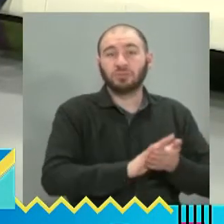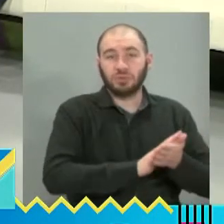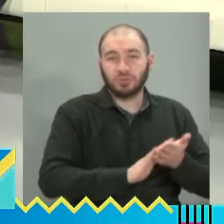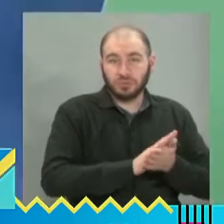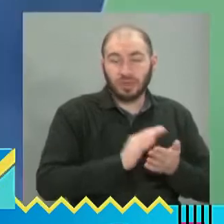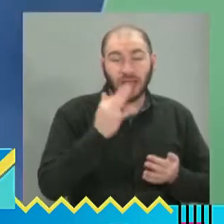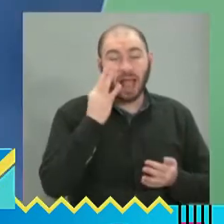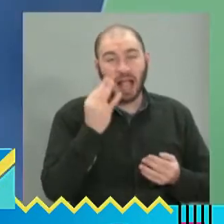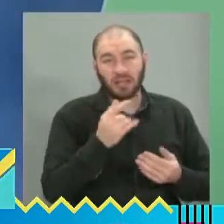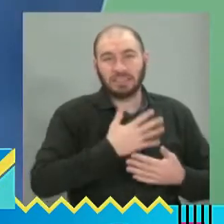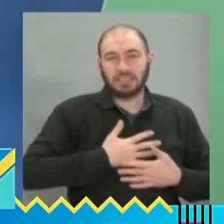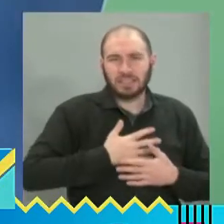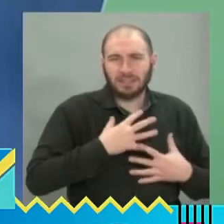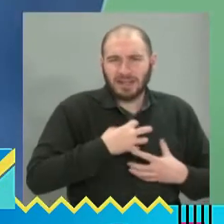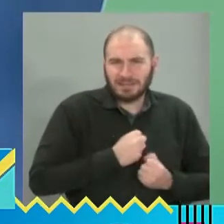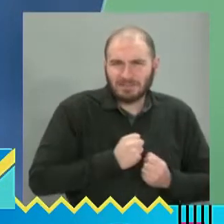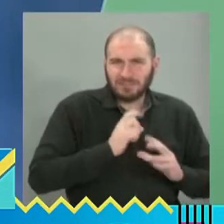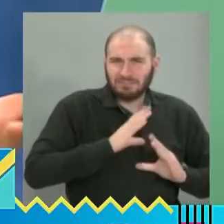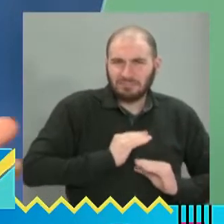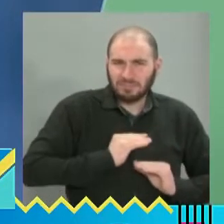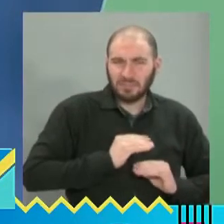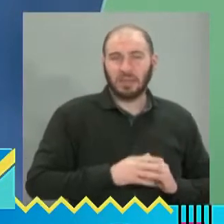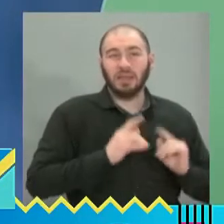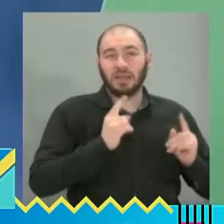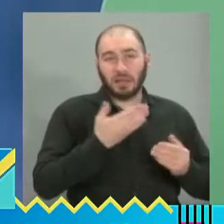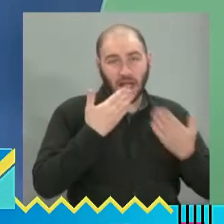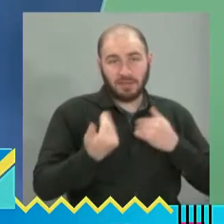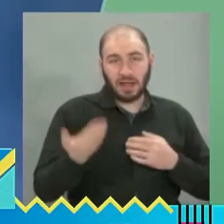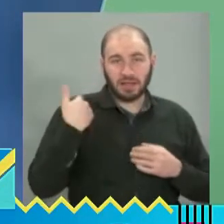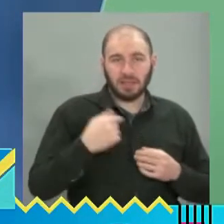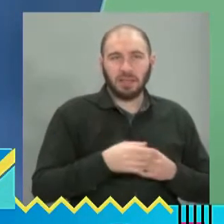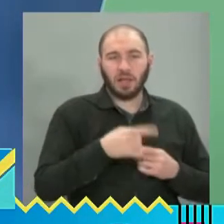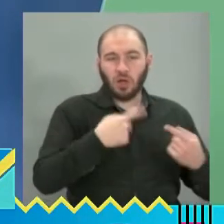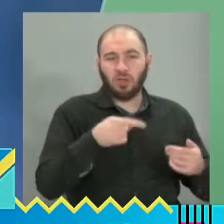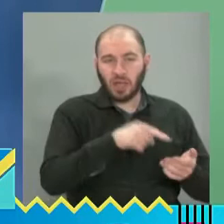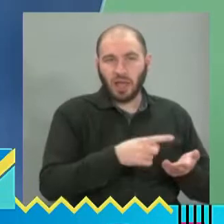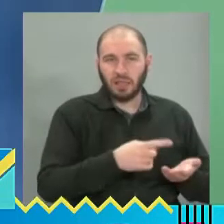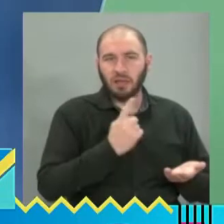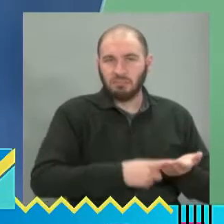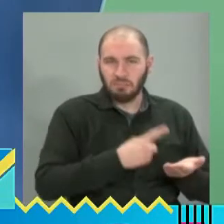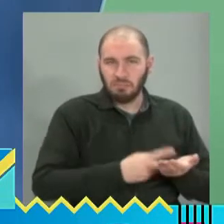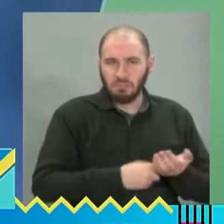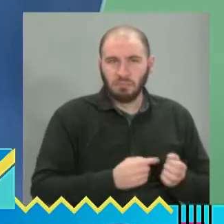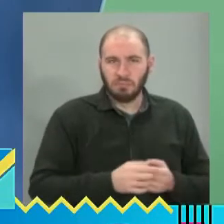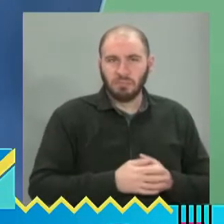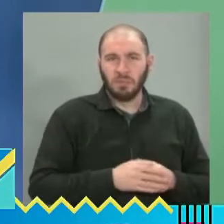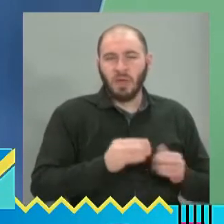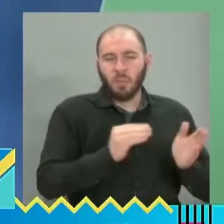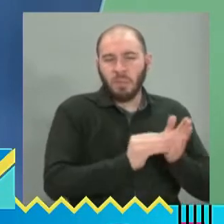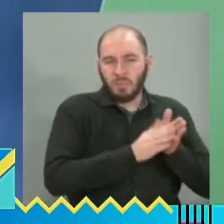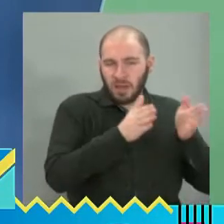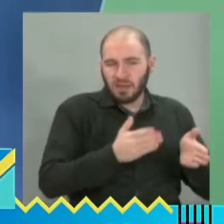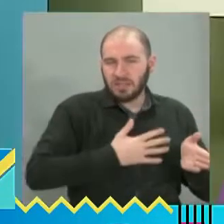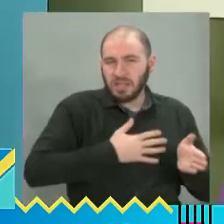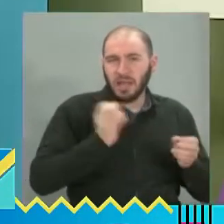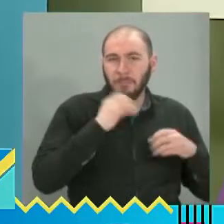cierta forma esa sensación de angustia y depresión. Claro. Y un poco lo que habíamos hablado, el consumir estas sustancias nos hacen por un momento